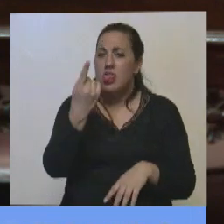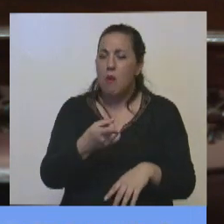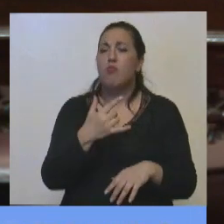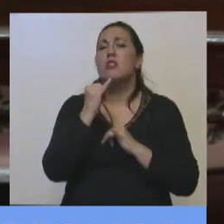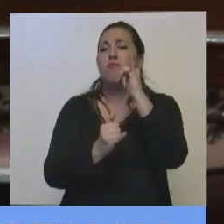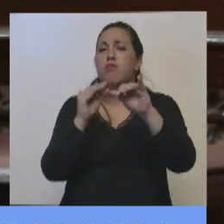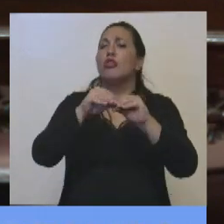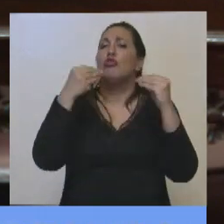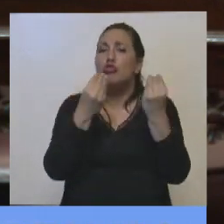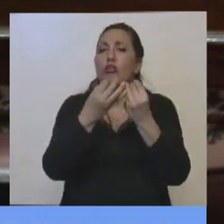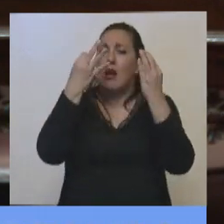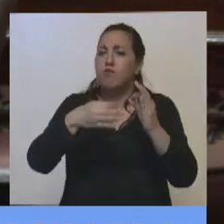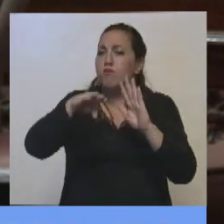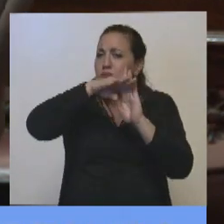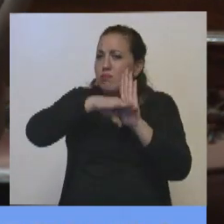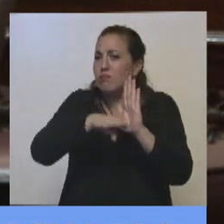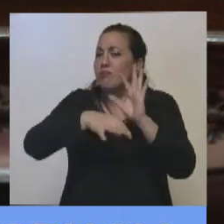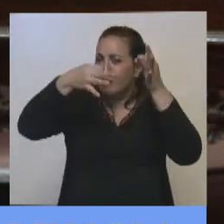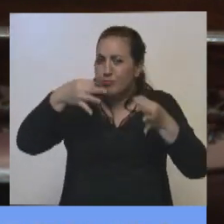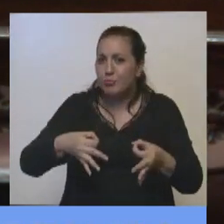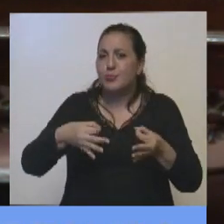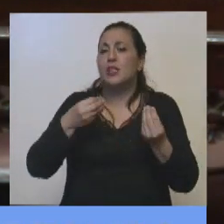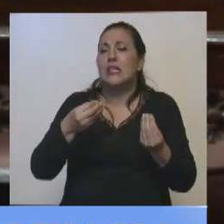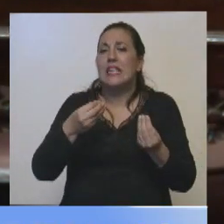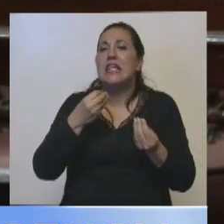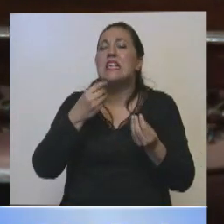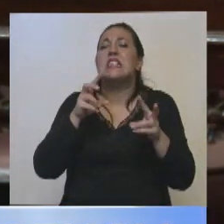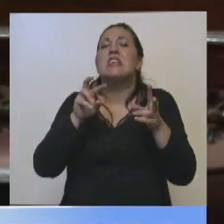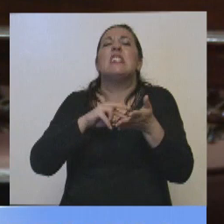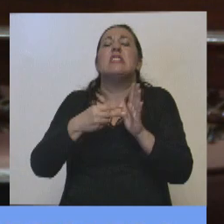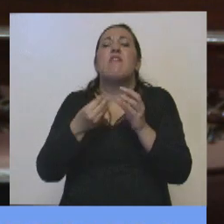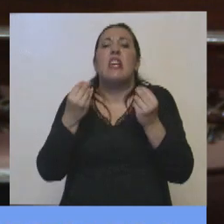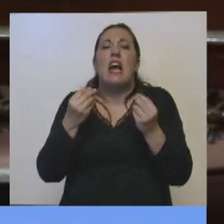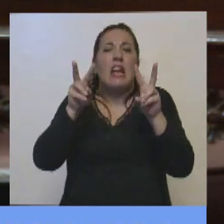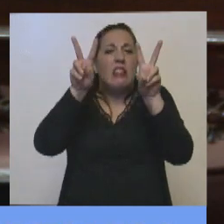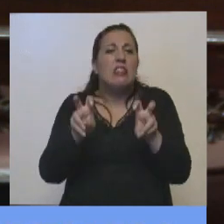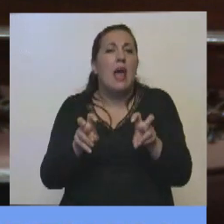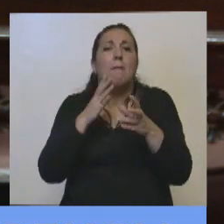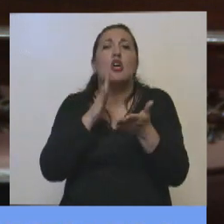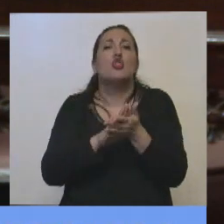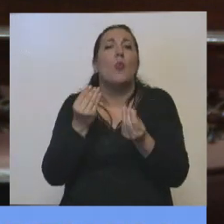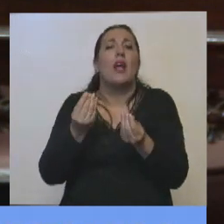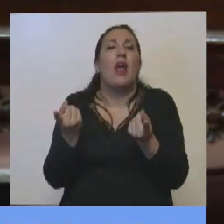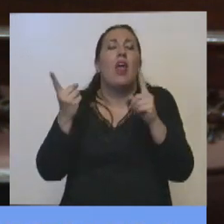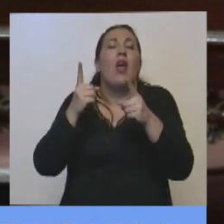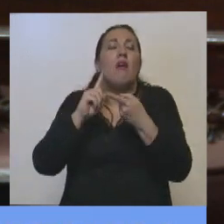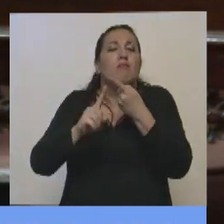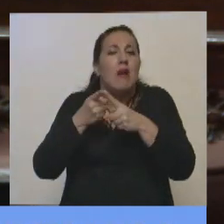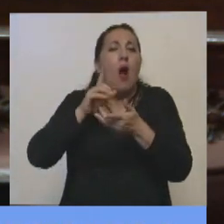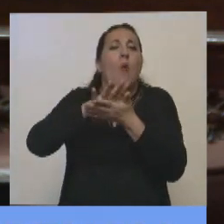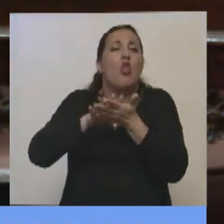de qué se trata esta renegociación de la deuda específicamente bajo la legislación